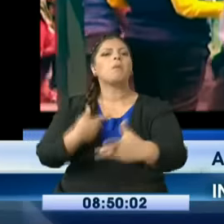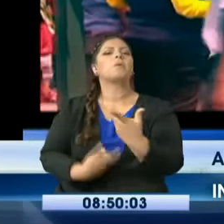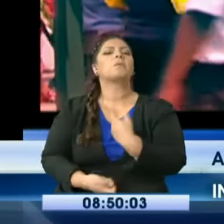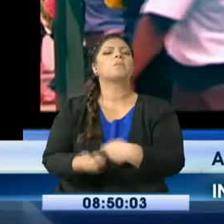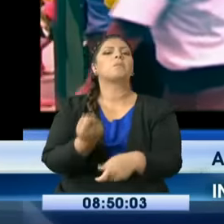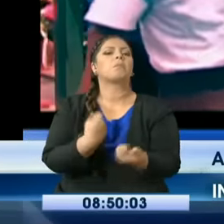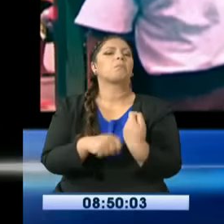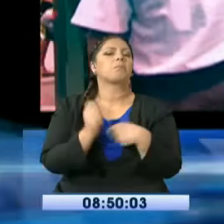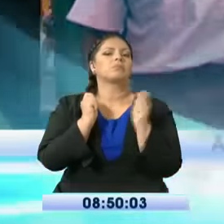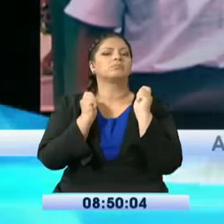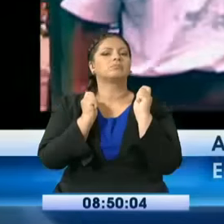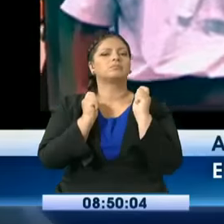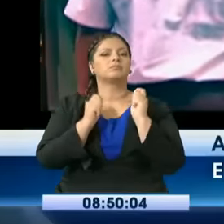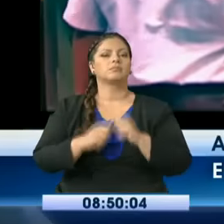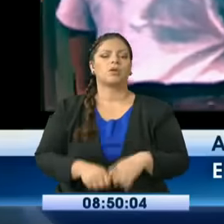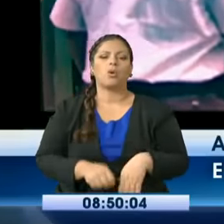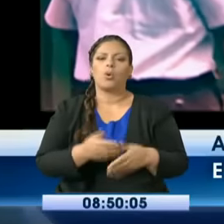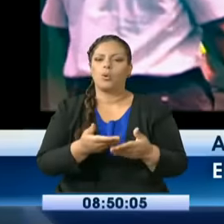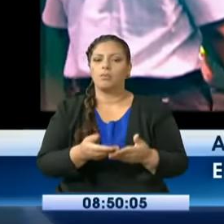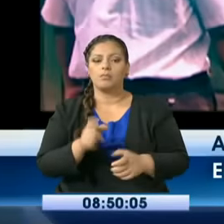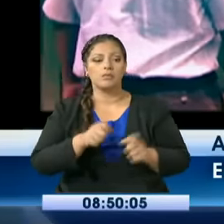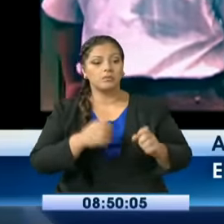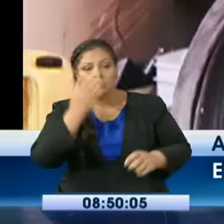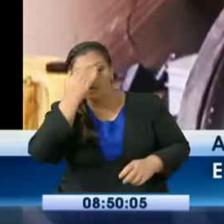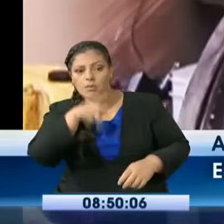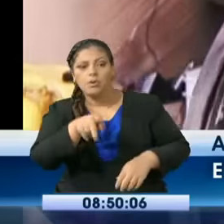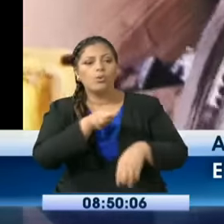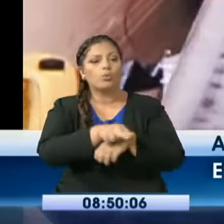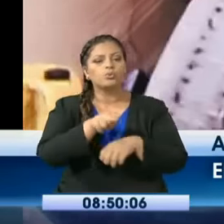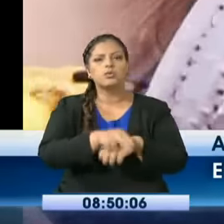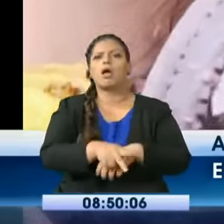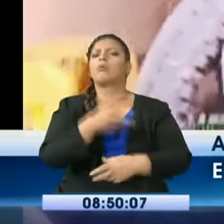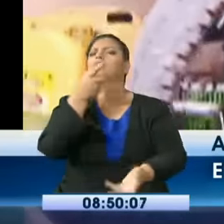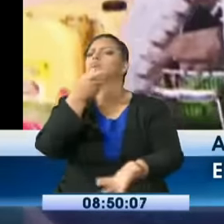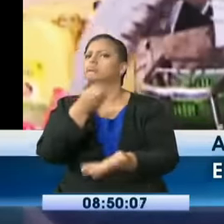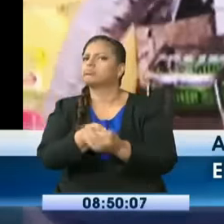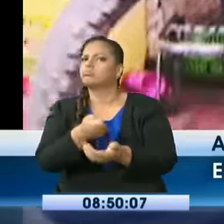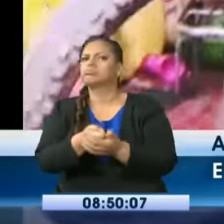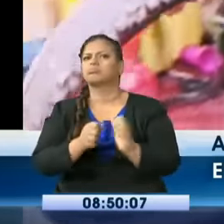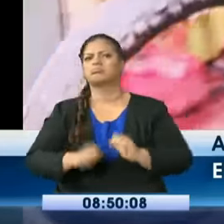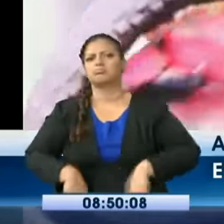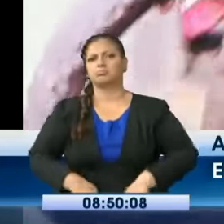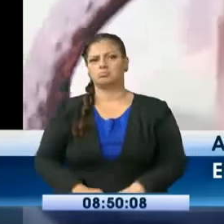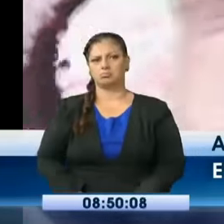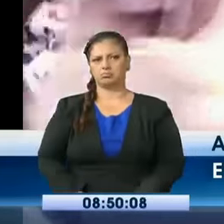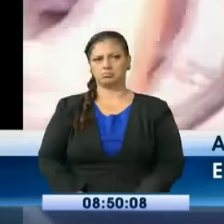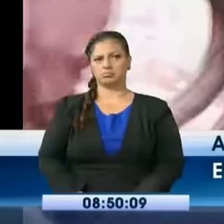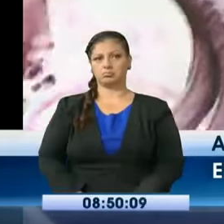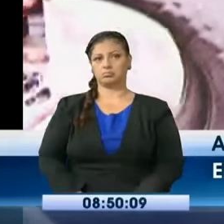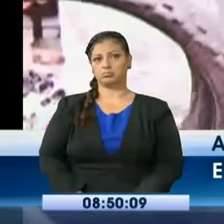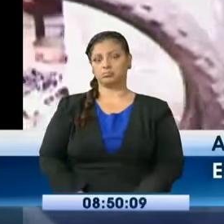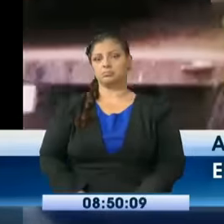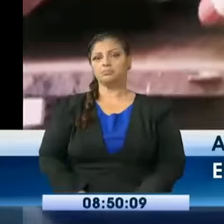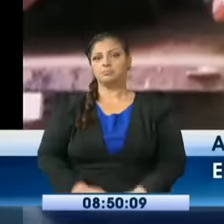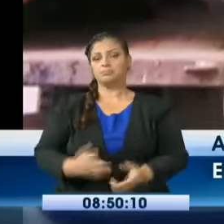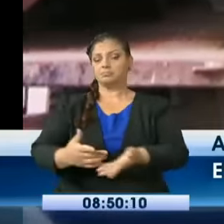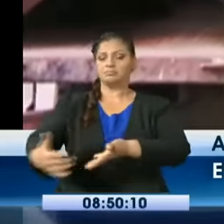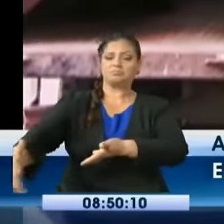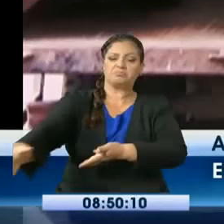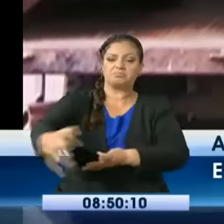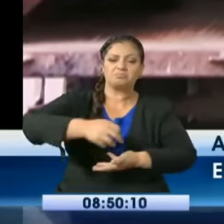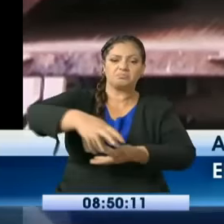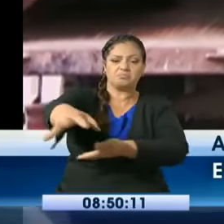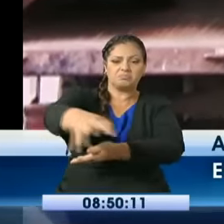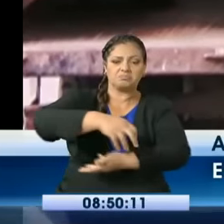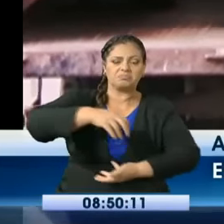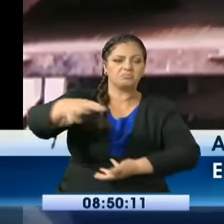forma informal a otros señores, ¿no? Varias piezas fueron decomisadas y trasladadas a la PJ. Quienes justifiquen